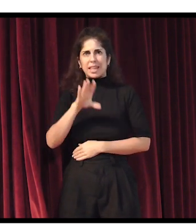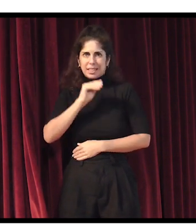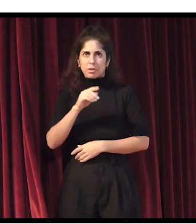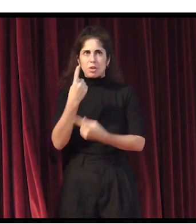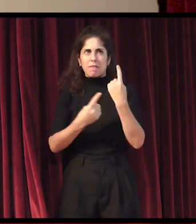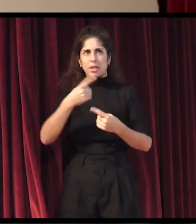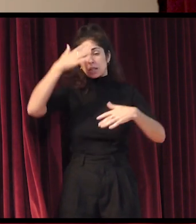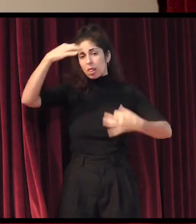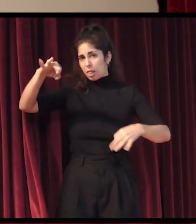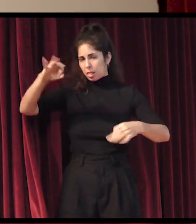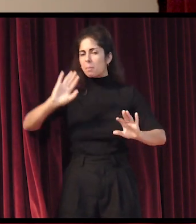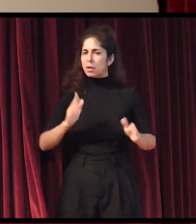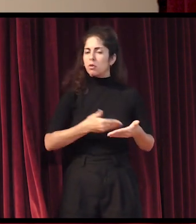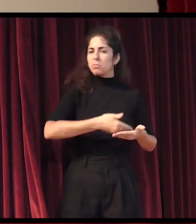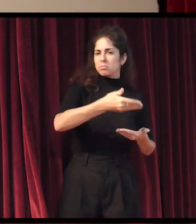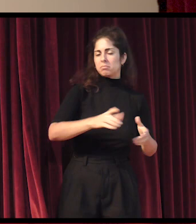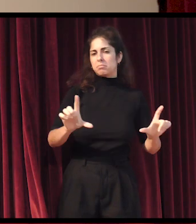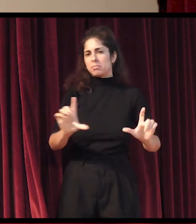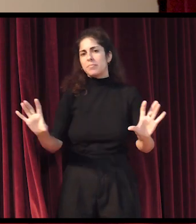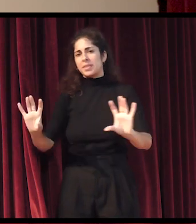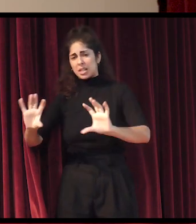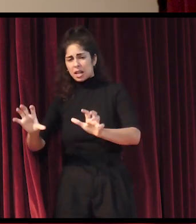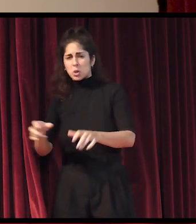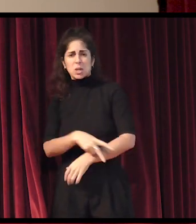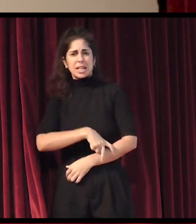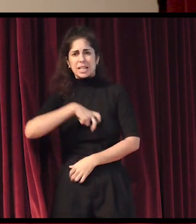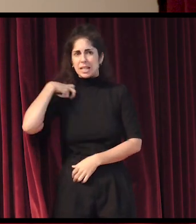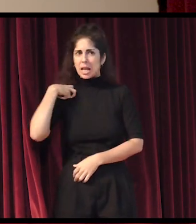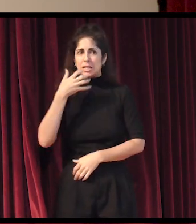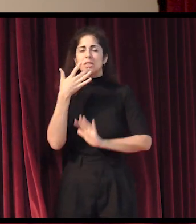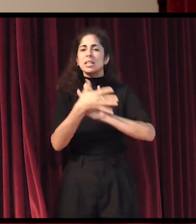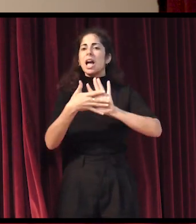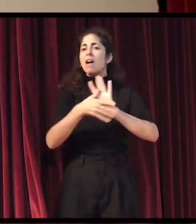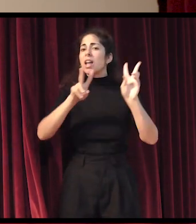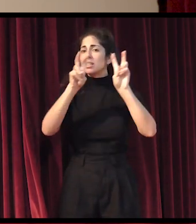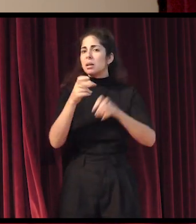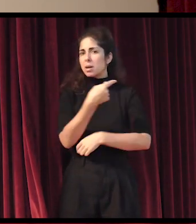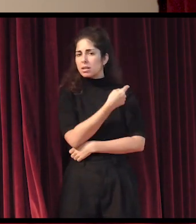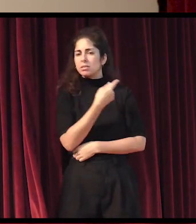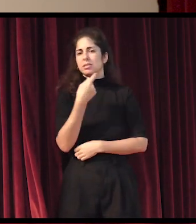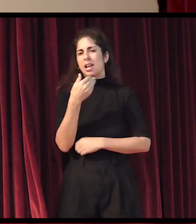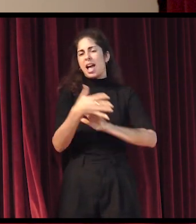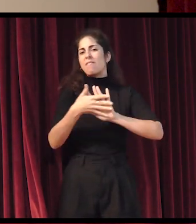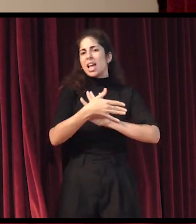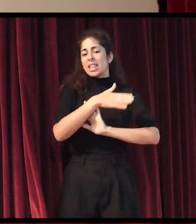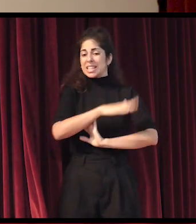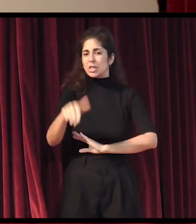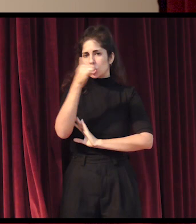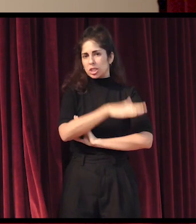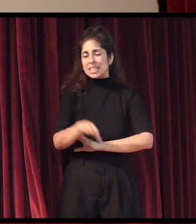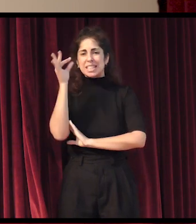lenguaje, pero los medios de comunicación, por lo general, cuando se abordan estos temas, se nombran a estos niños y